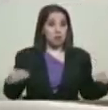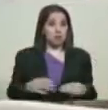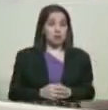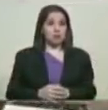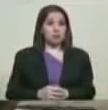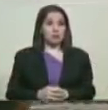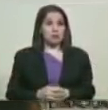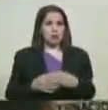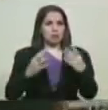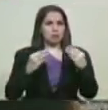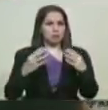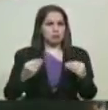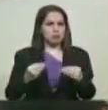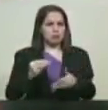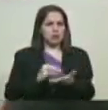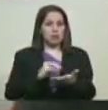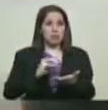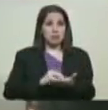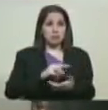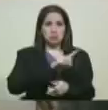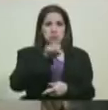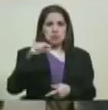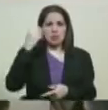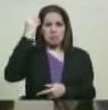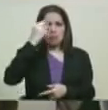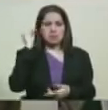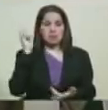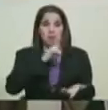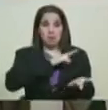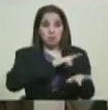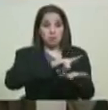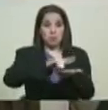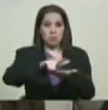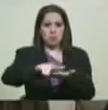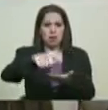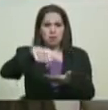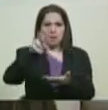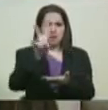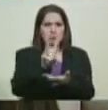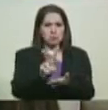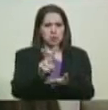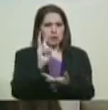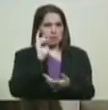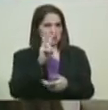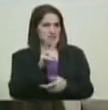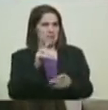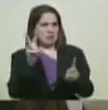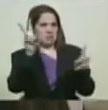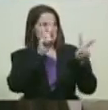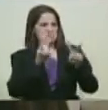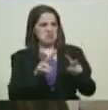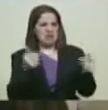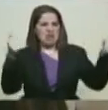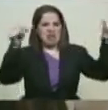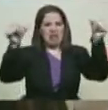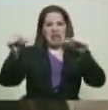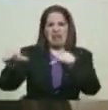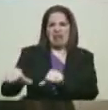Seguramente muchos de ustedes creían que al aterrizar en Venezuela se iban a encontrar a un país en ruinas, en